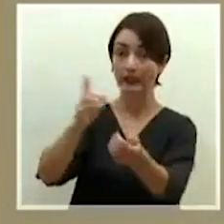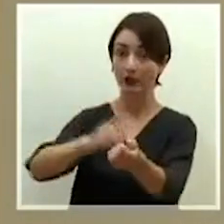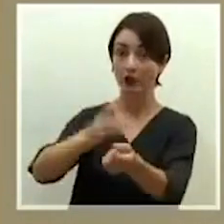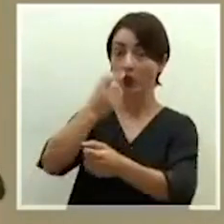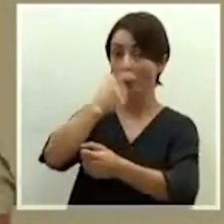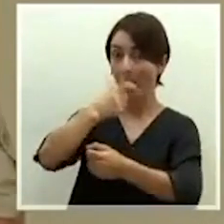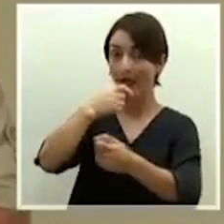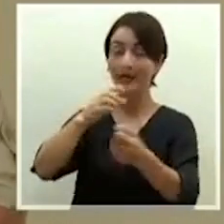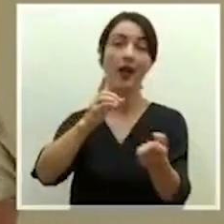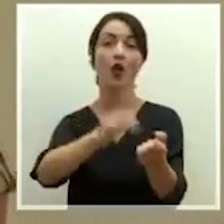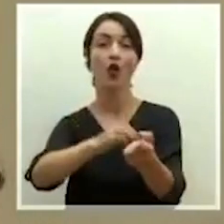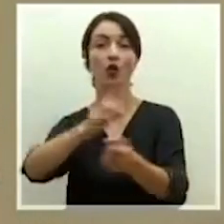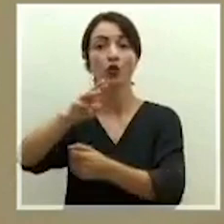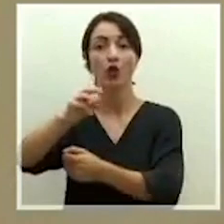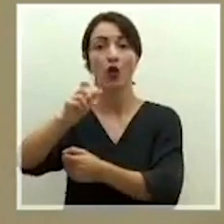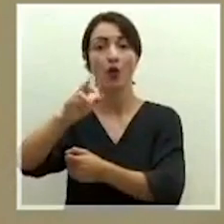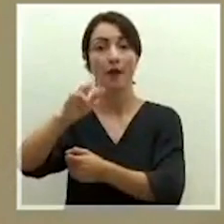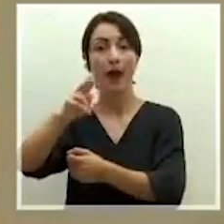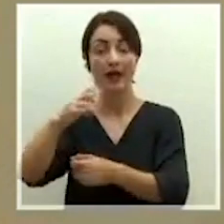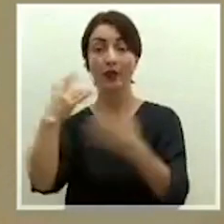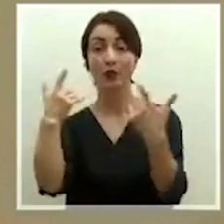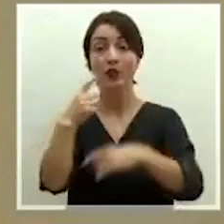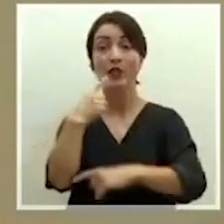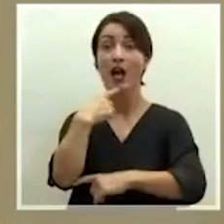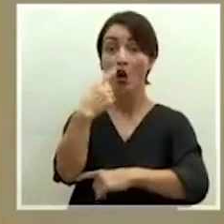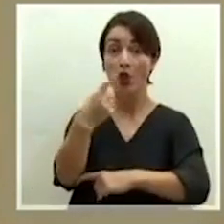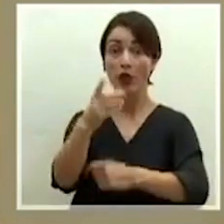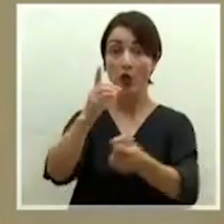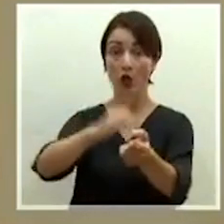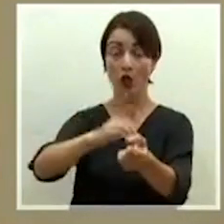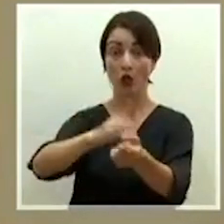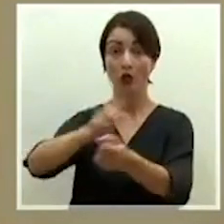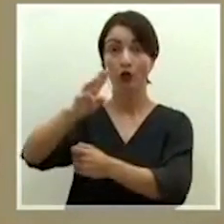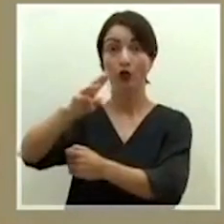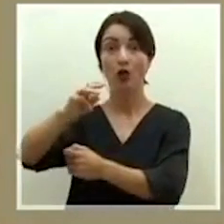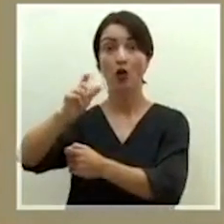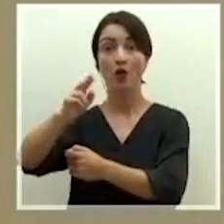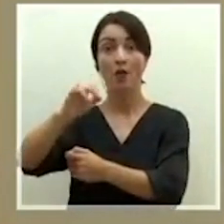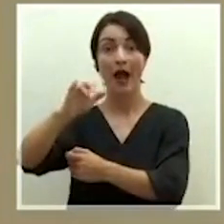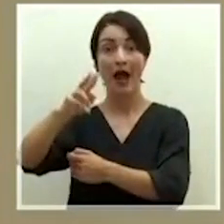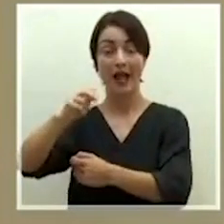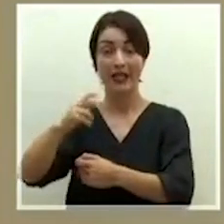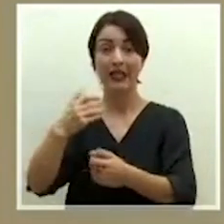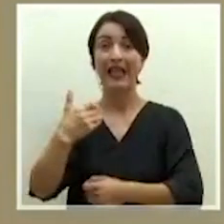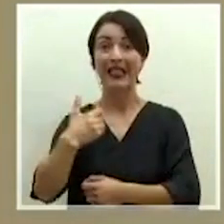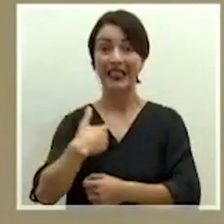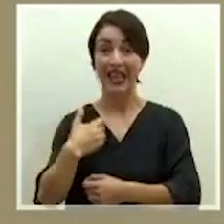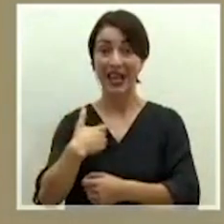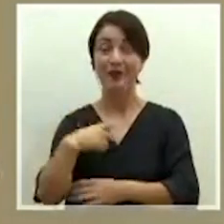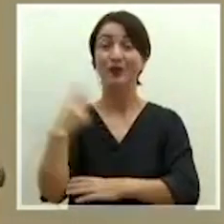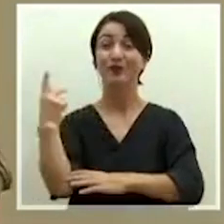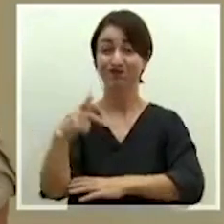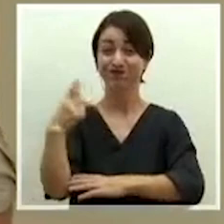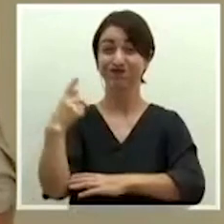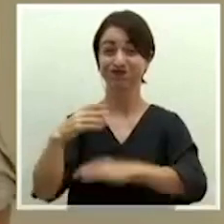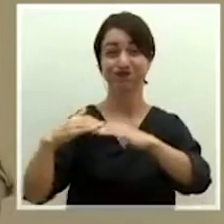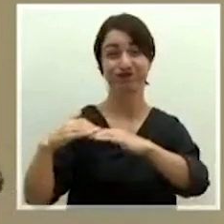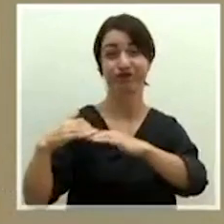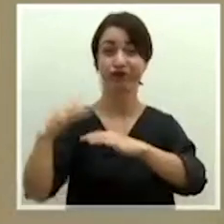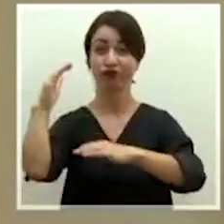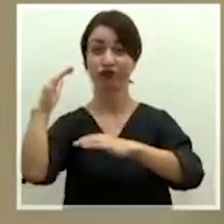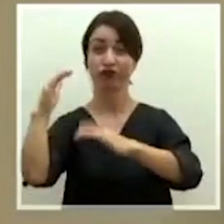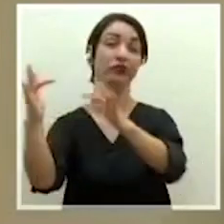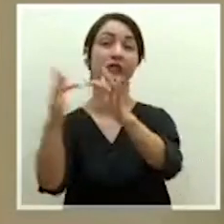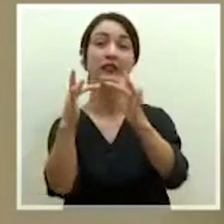tardes, doctor Marín. Como lo ha mencionado el doctor Marín, tenemos un riesgo incrementado de transmisión